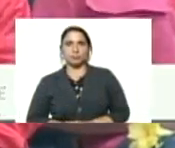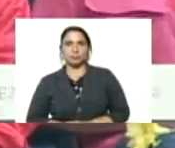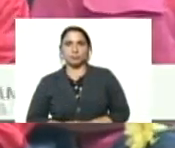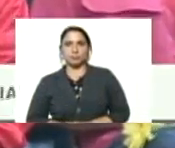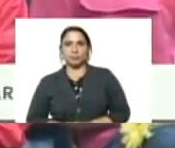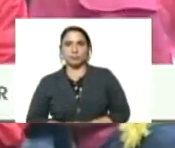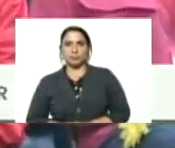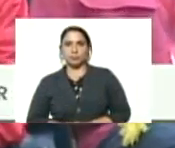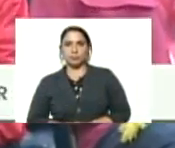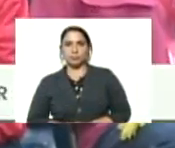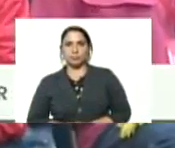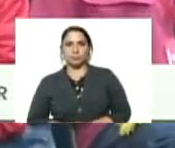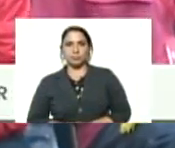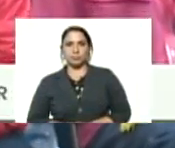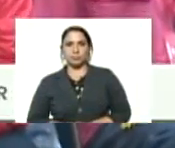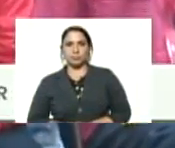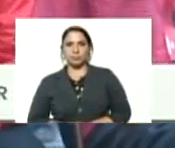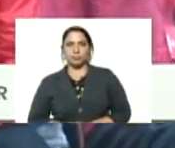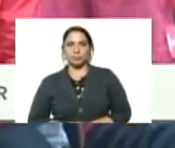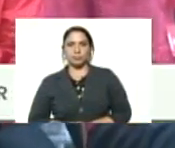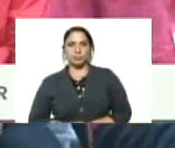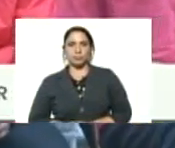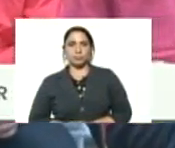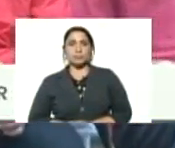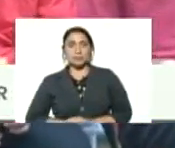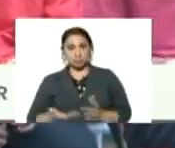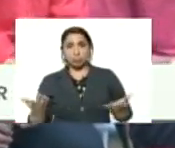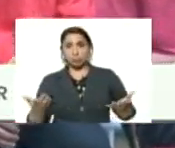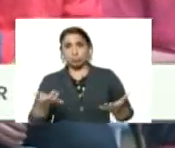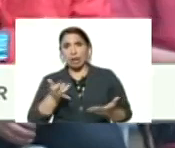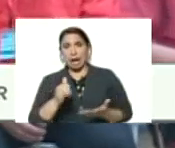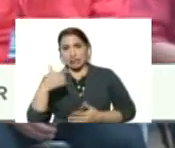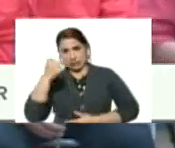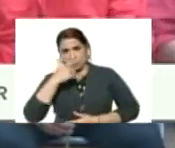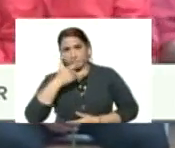No es por eso. Es una realidad.